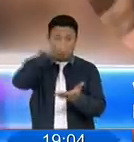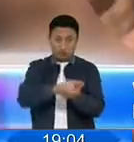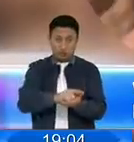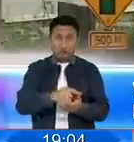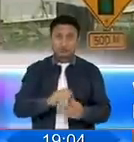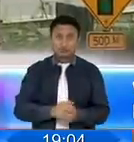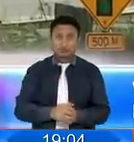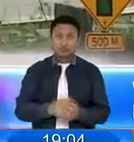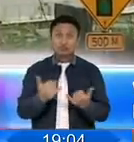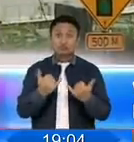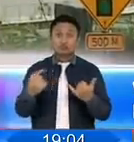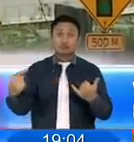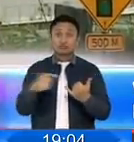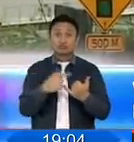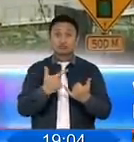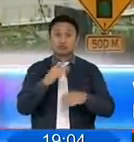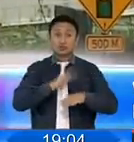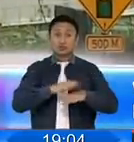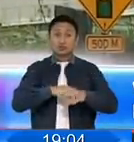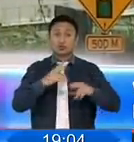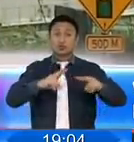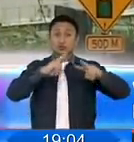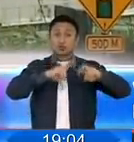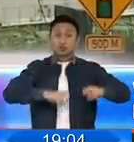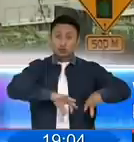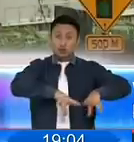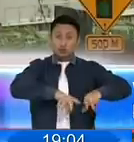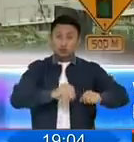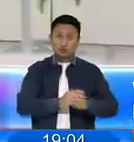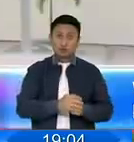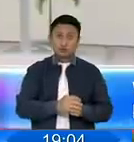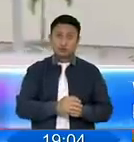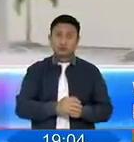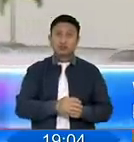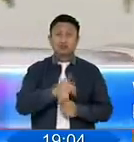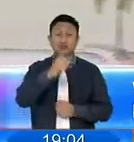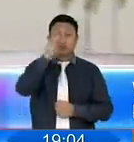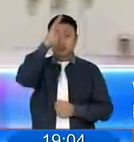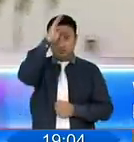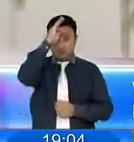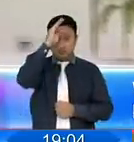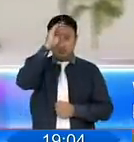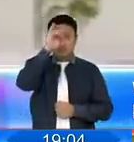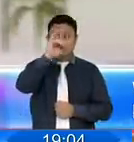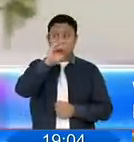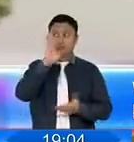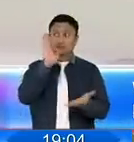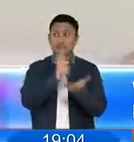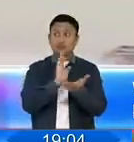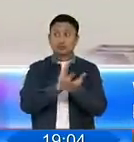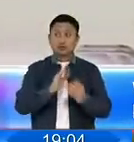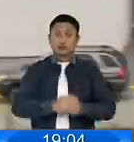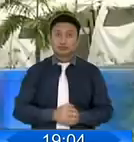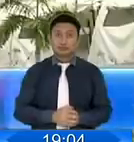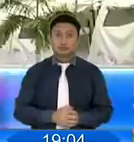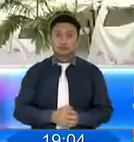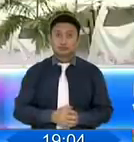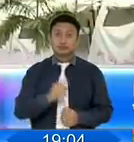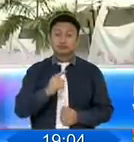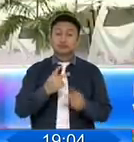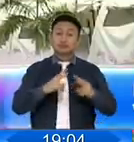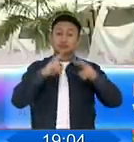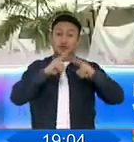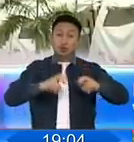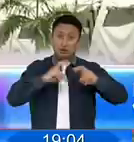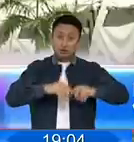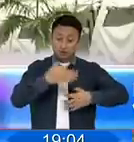está involucrado en la trama de corrupción relacionada con los sobreprecios en hospitales del IES. Independientemente de esta investigación que la justicia desarrolla, Salcedo